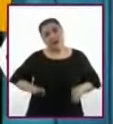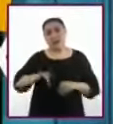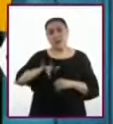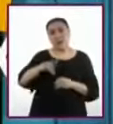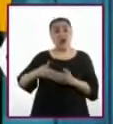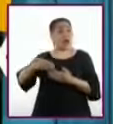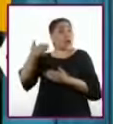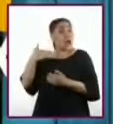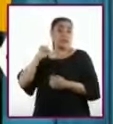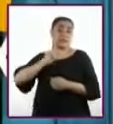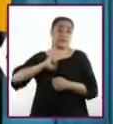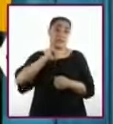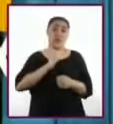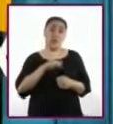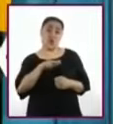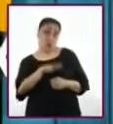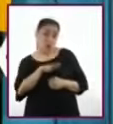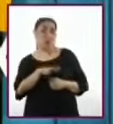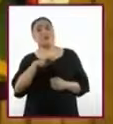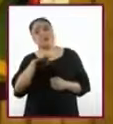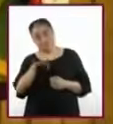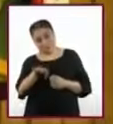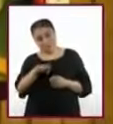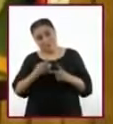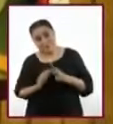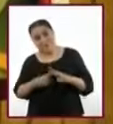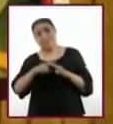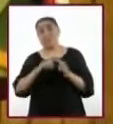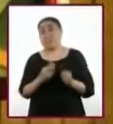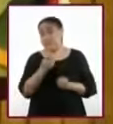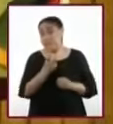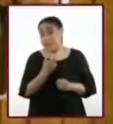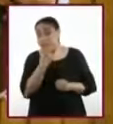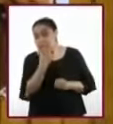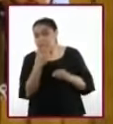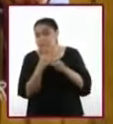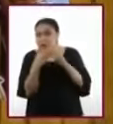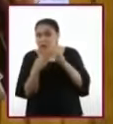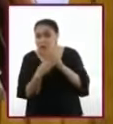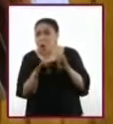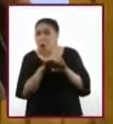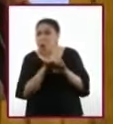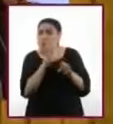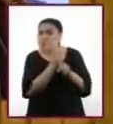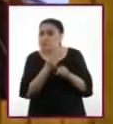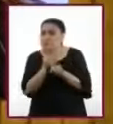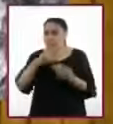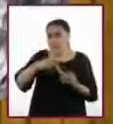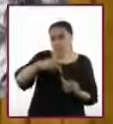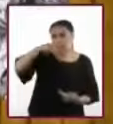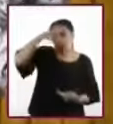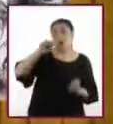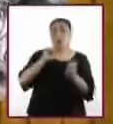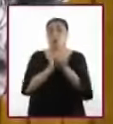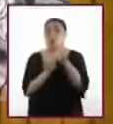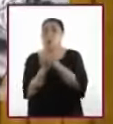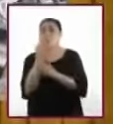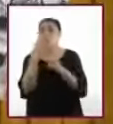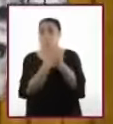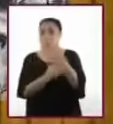a los siglos XVIII y XIX, donde se destacan los materiales construidos con hilo y guante.